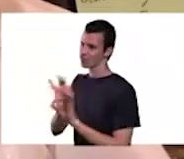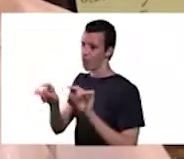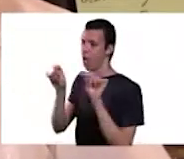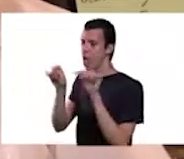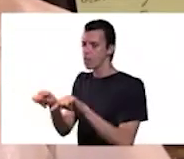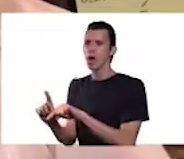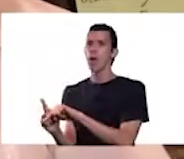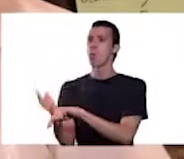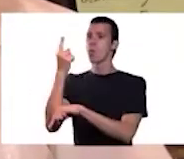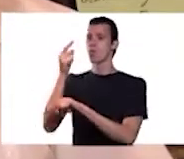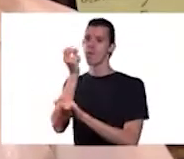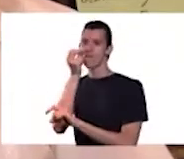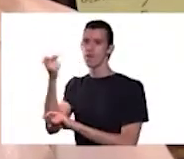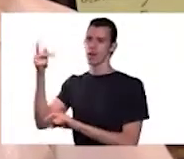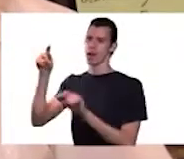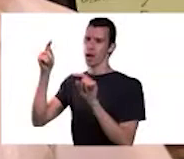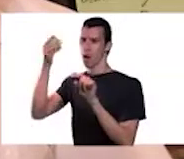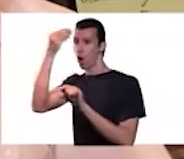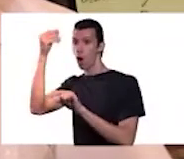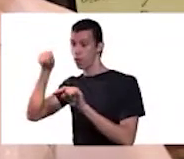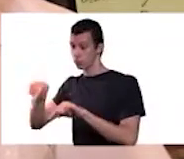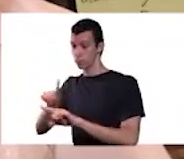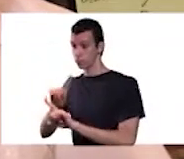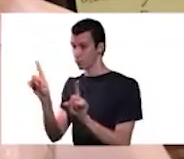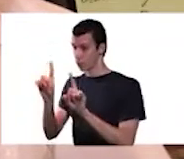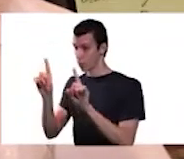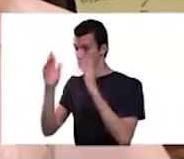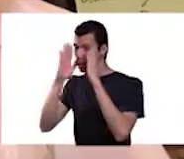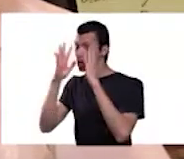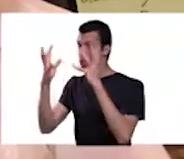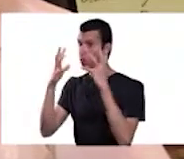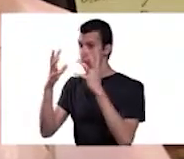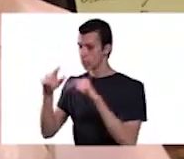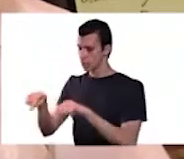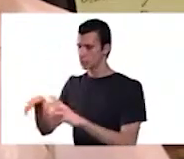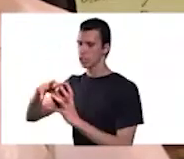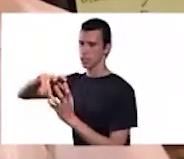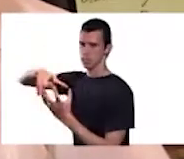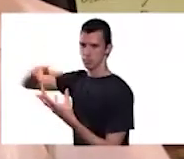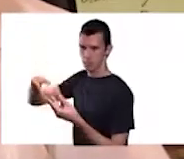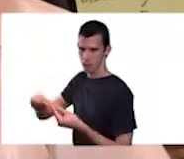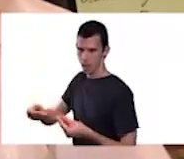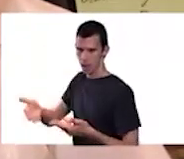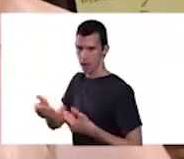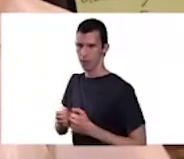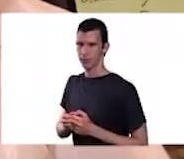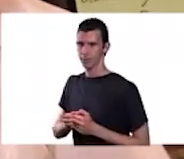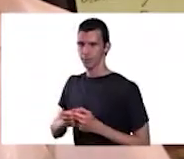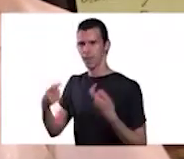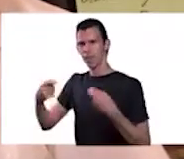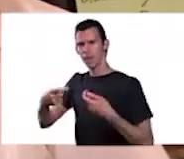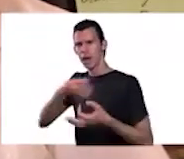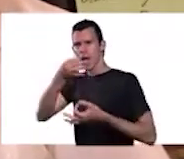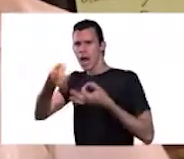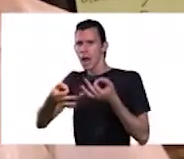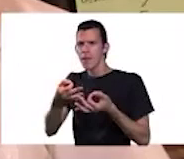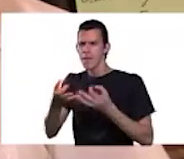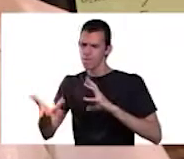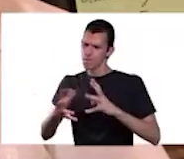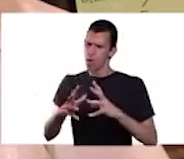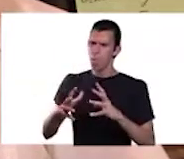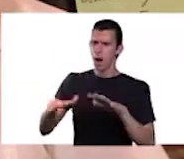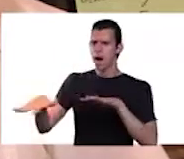debemos olvidar. Debe caracterizarse el movimiento de rotación con sus características y